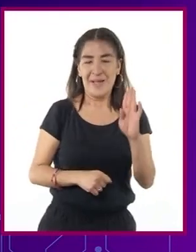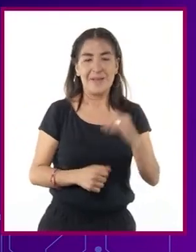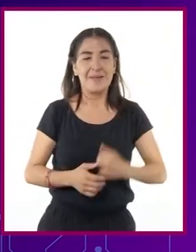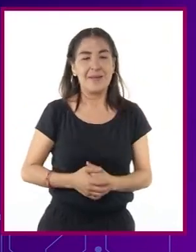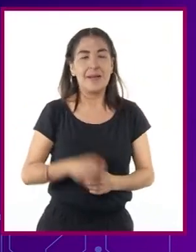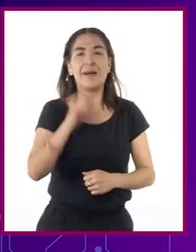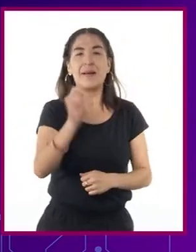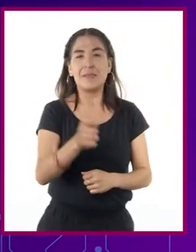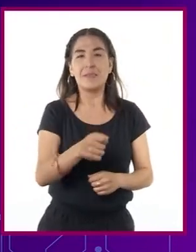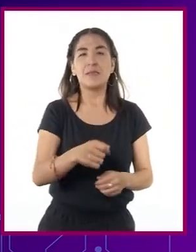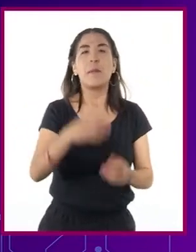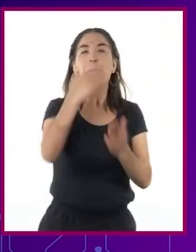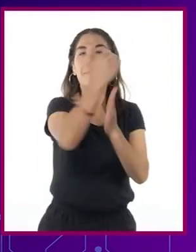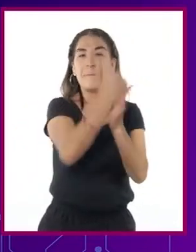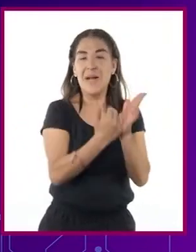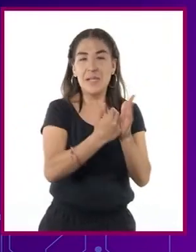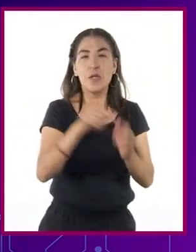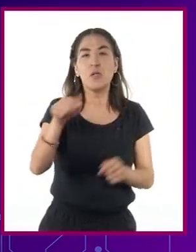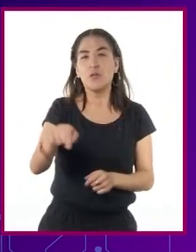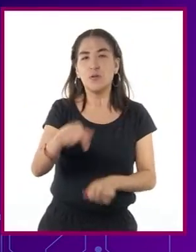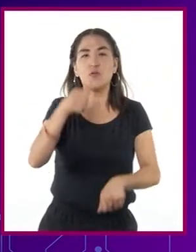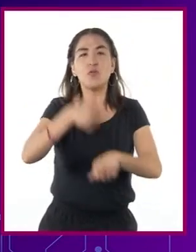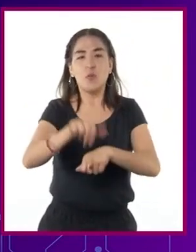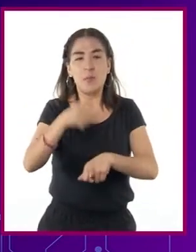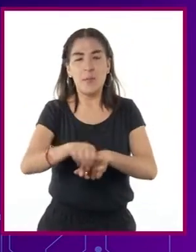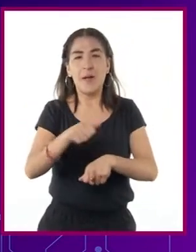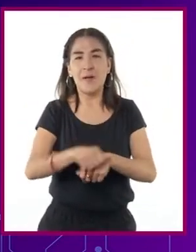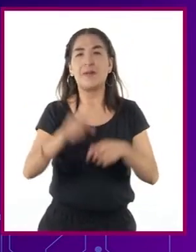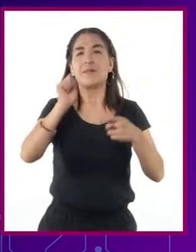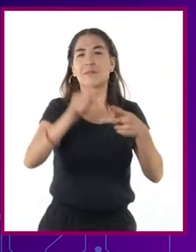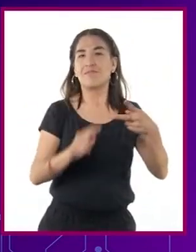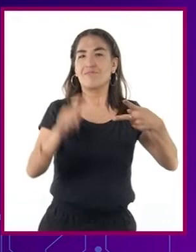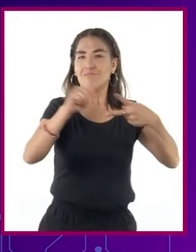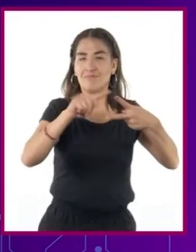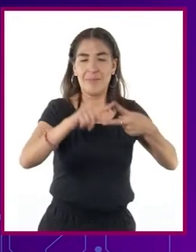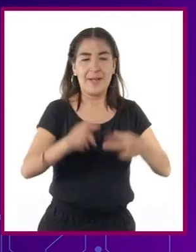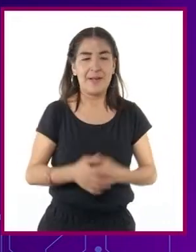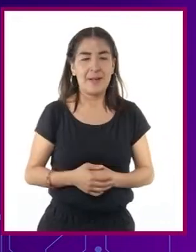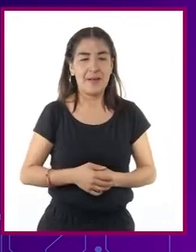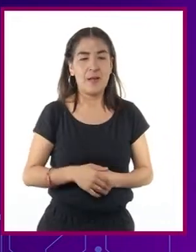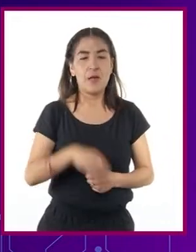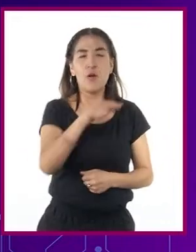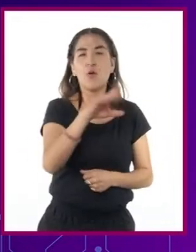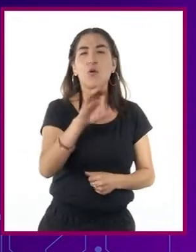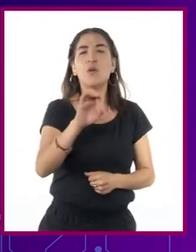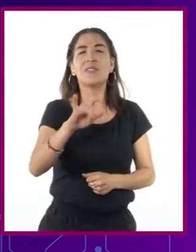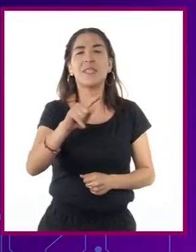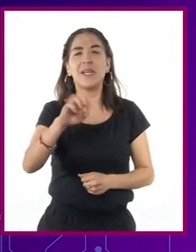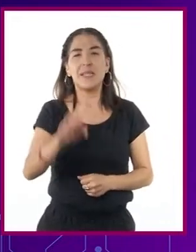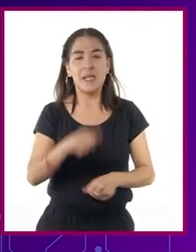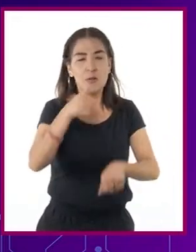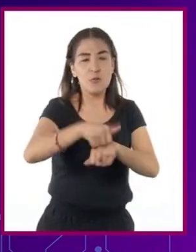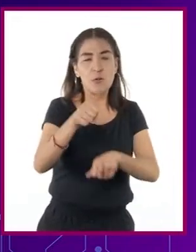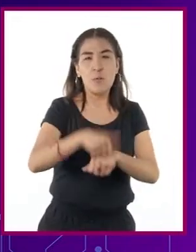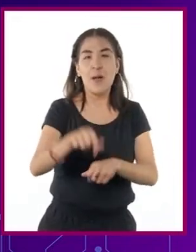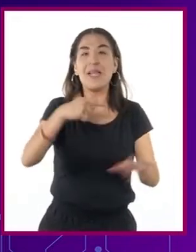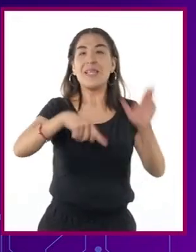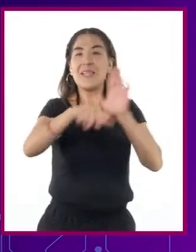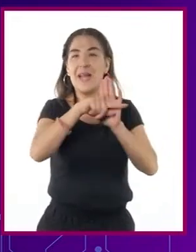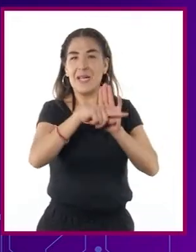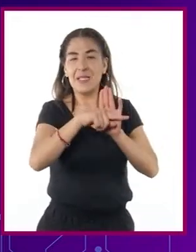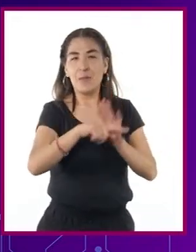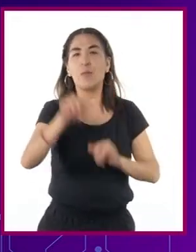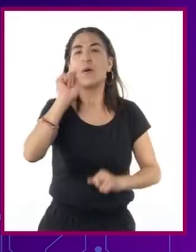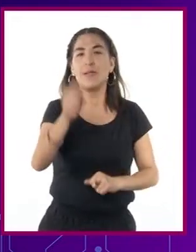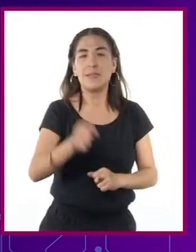potencia del dividendo es menor que el exponente de la potencia del divisor, y en el cociente se obtiene una potencia con exponente negativo,